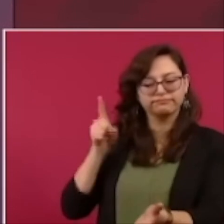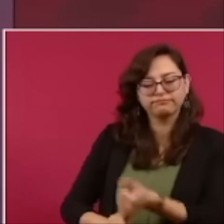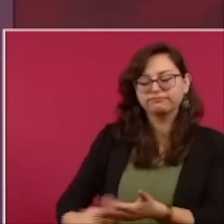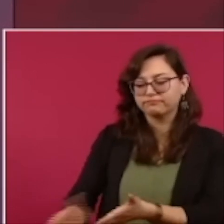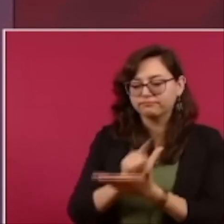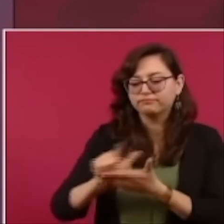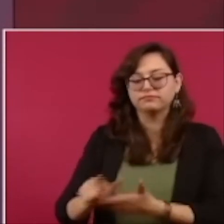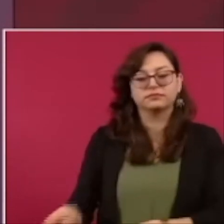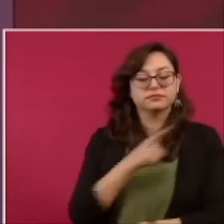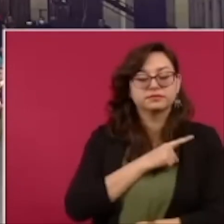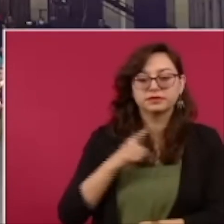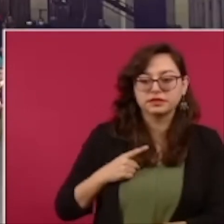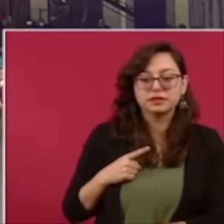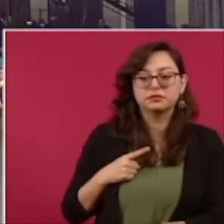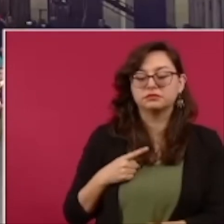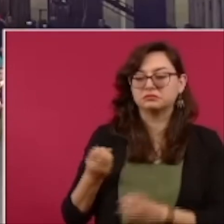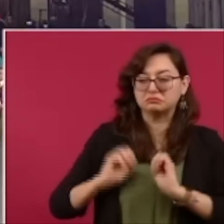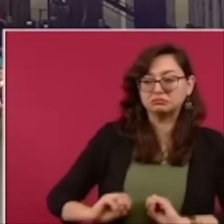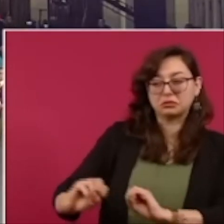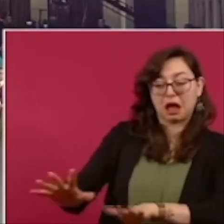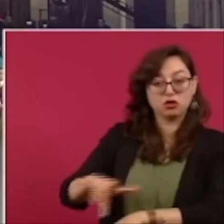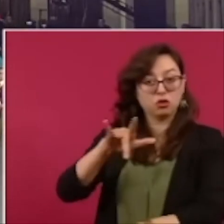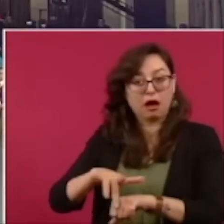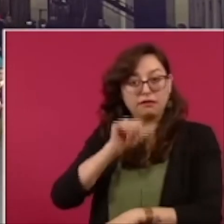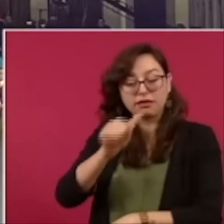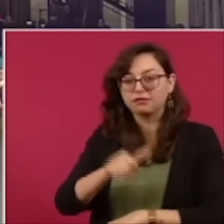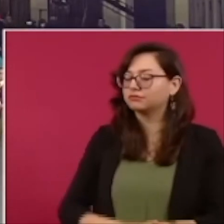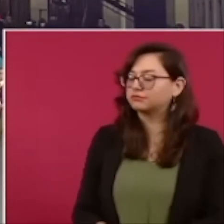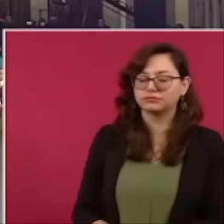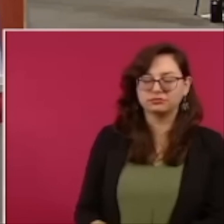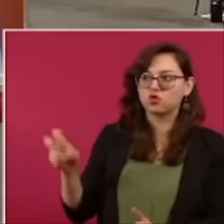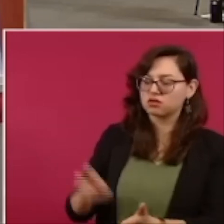que se reforme el Poder Judicial y que se purifique la vida pública.